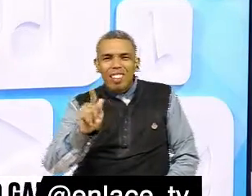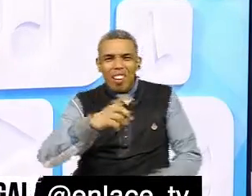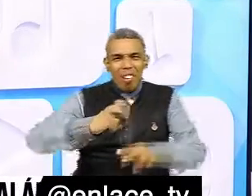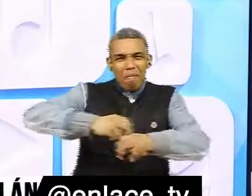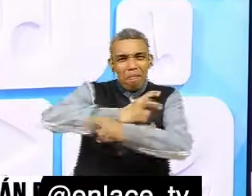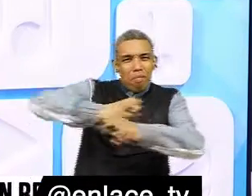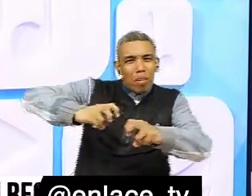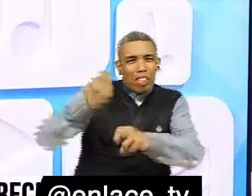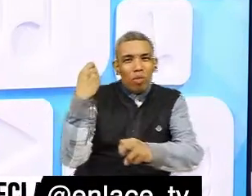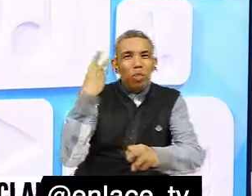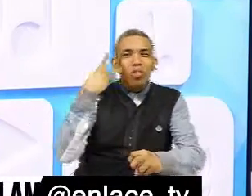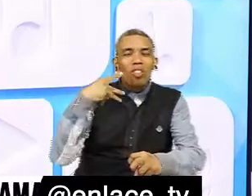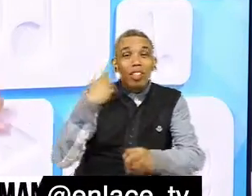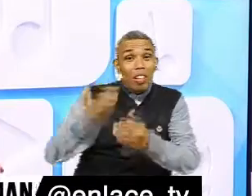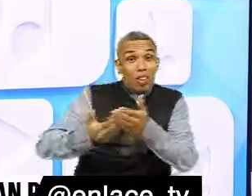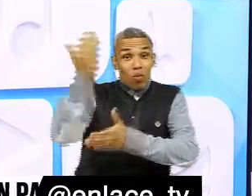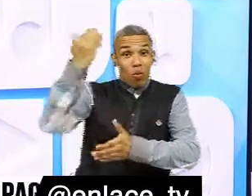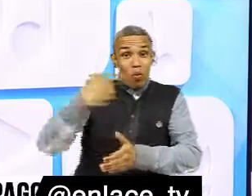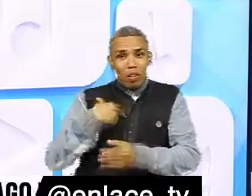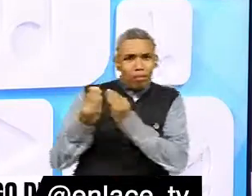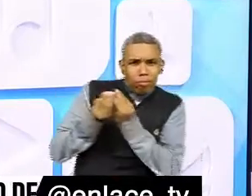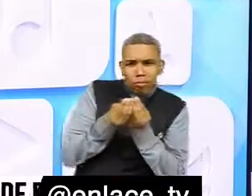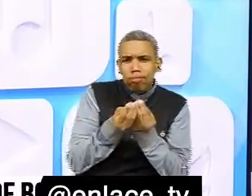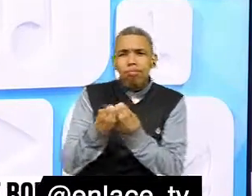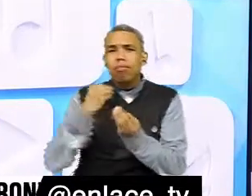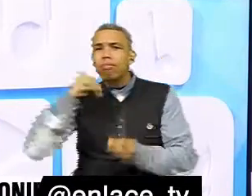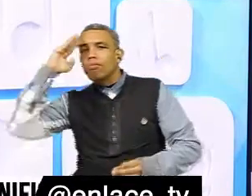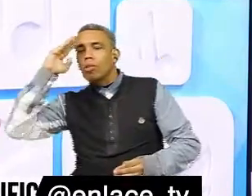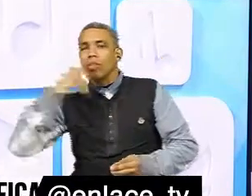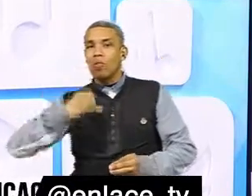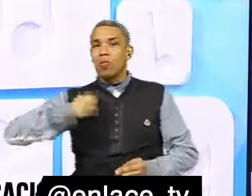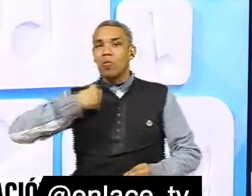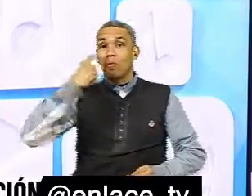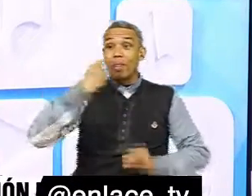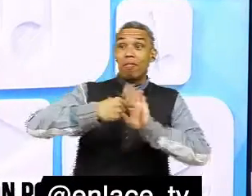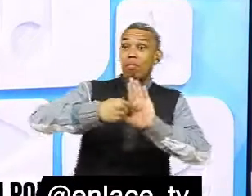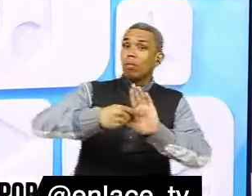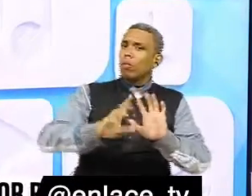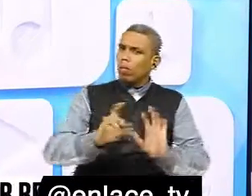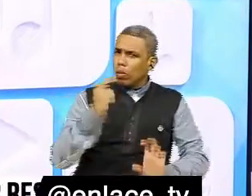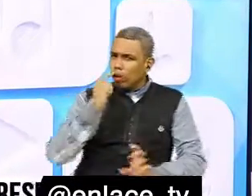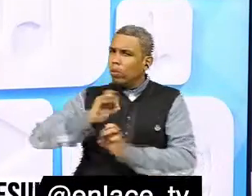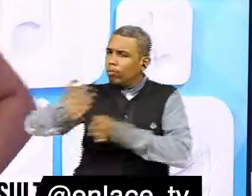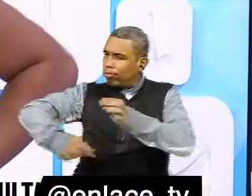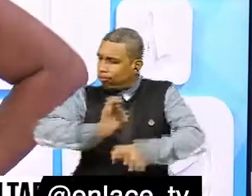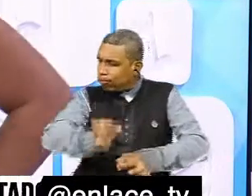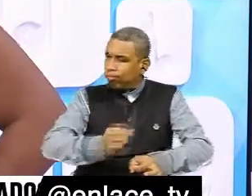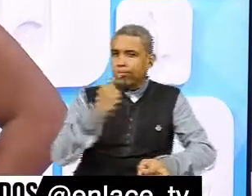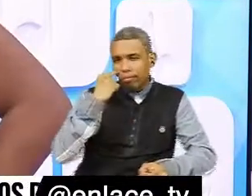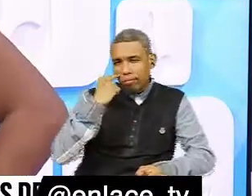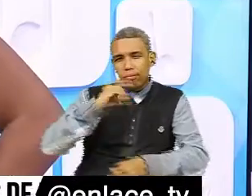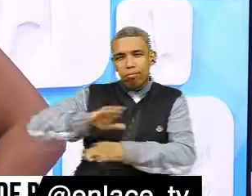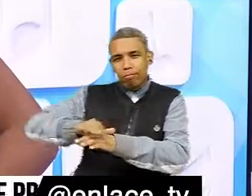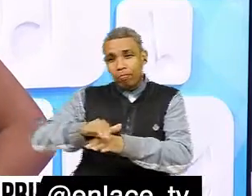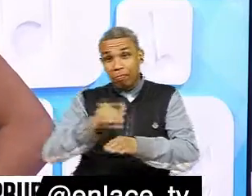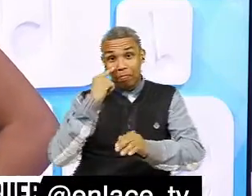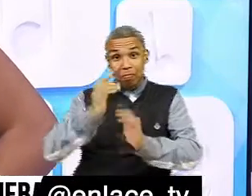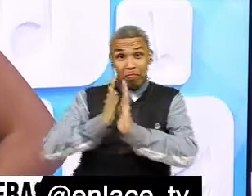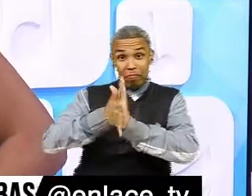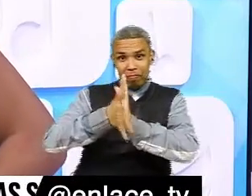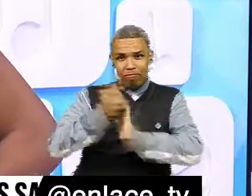aprovecharon la oportunidad para enviarle un mensaje a los habitantes para que preservemos esta zona de sano